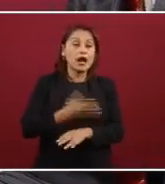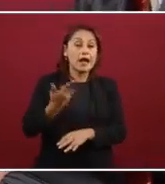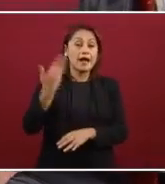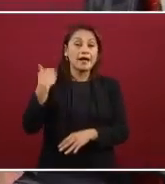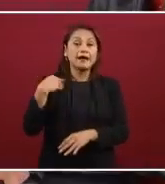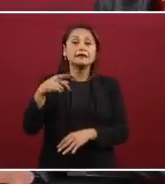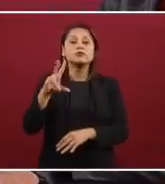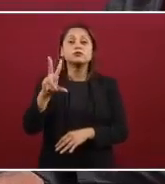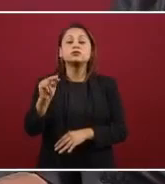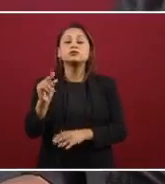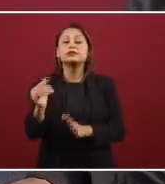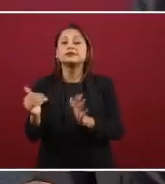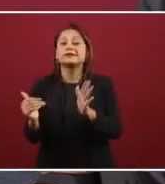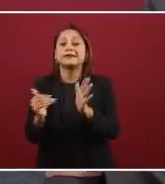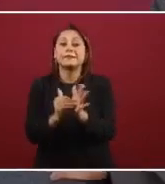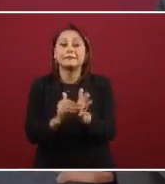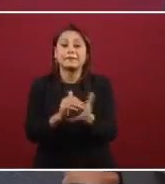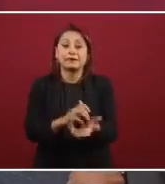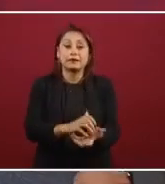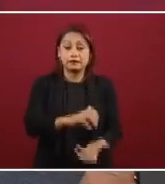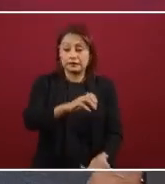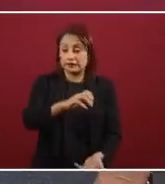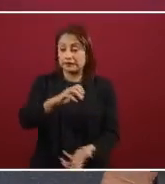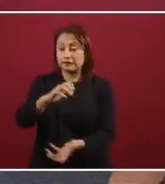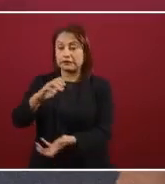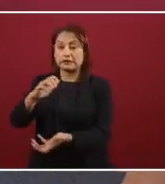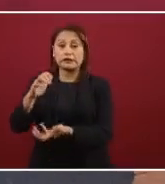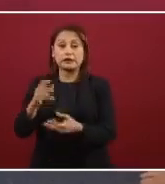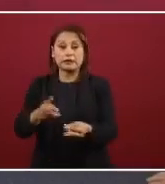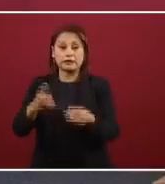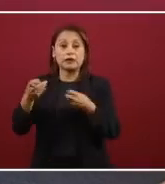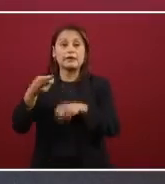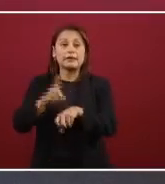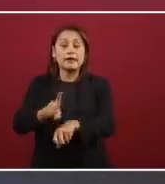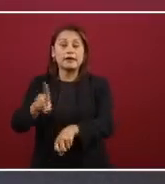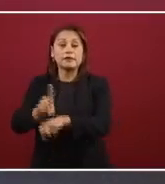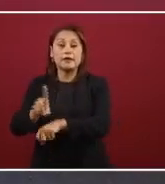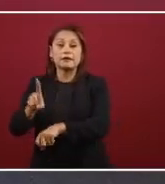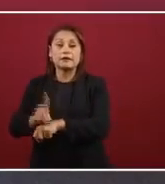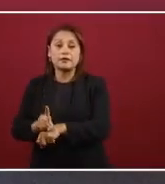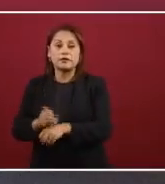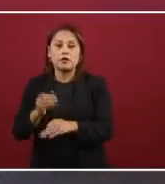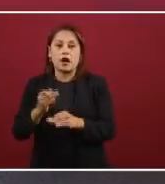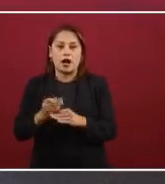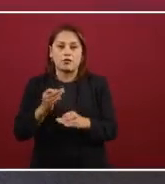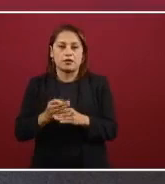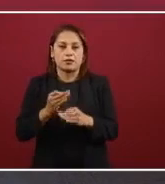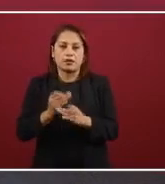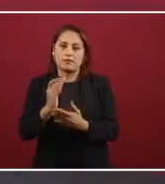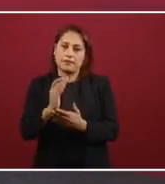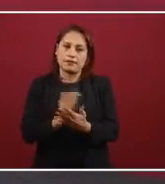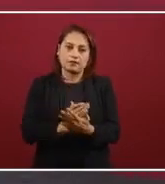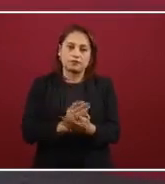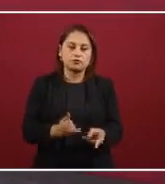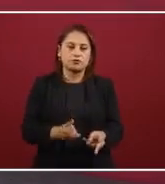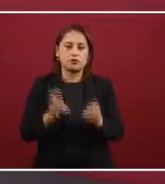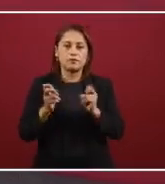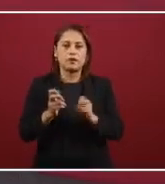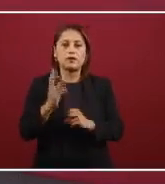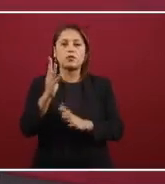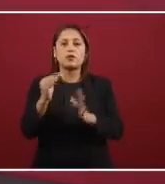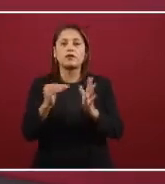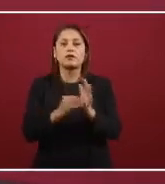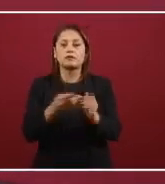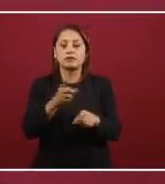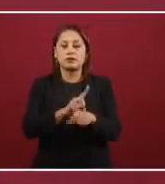diarios y traemos un promedio de 4,000 barriles diarios. ¿Y qué reporte le han dado sobre